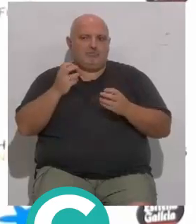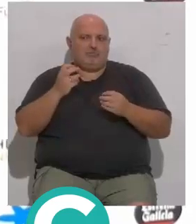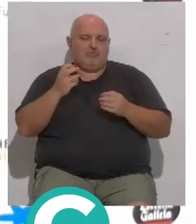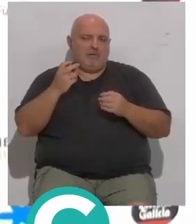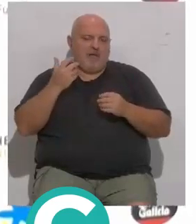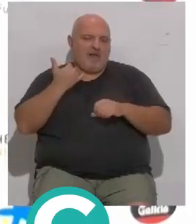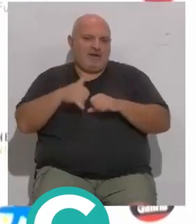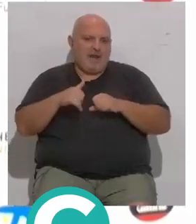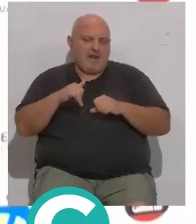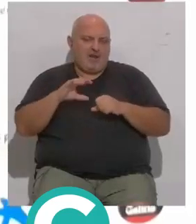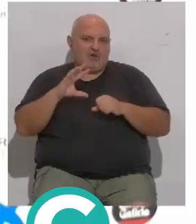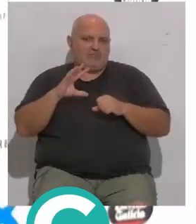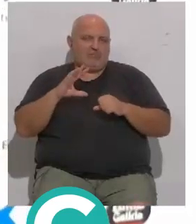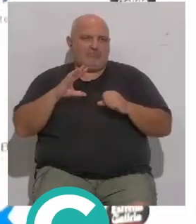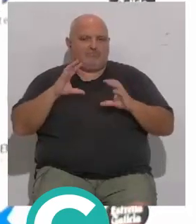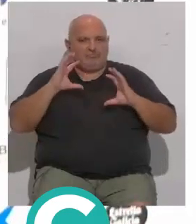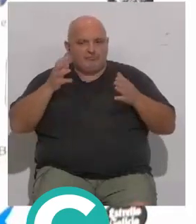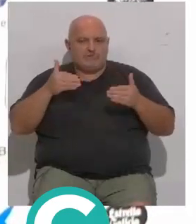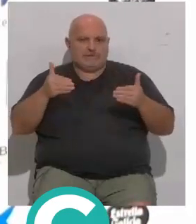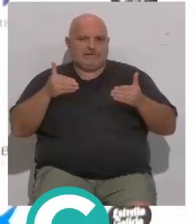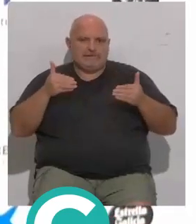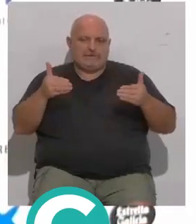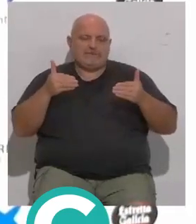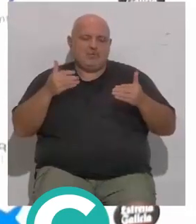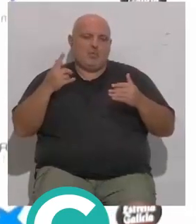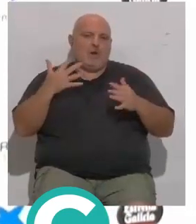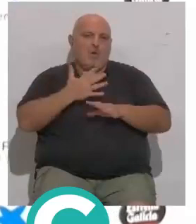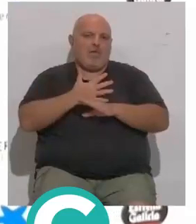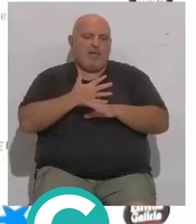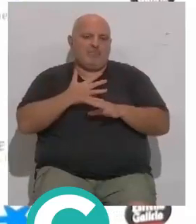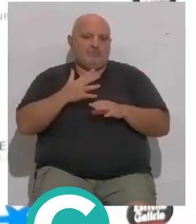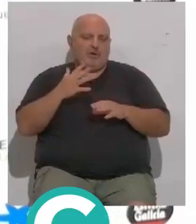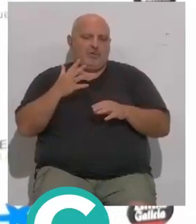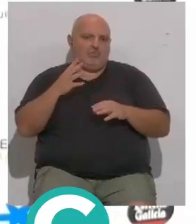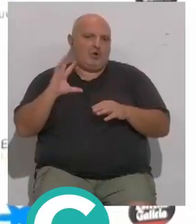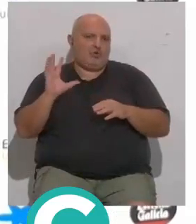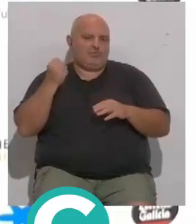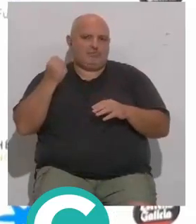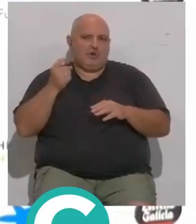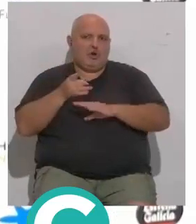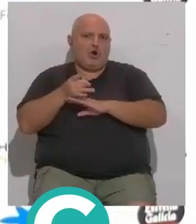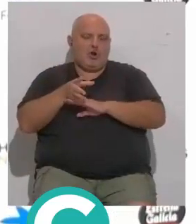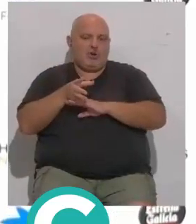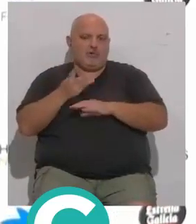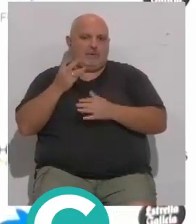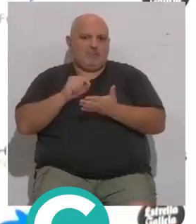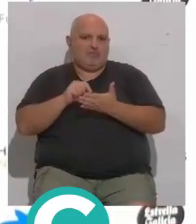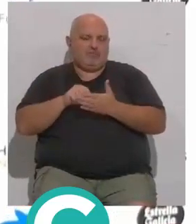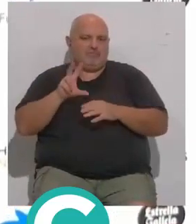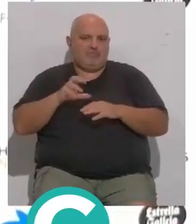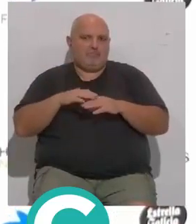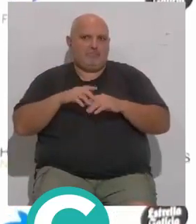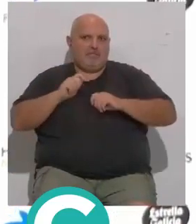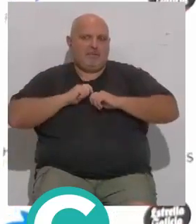hemos sido también fuertes ahí atrás y en una jugada pues bueno, pues hemos hecho el gol para los primeros tres puntos que nos da